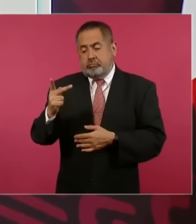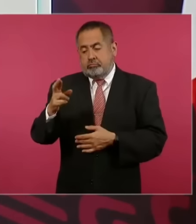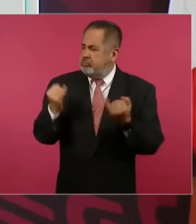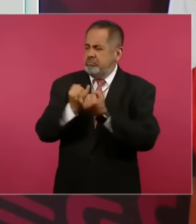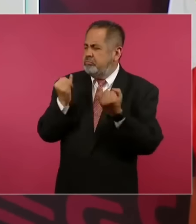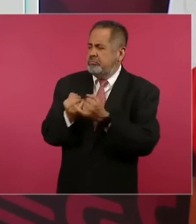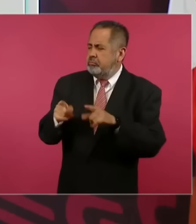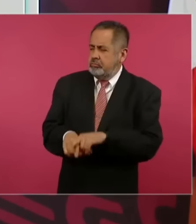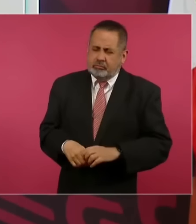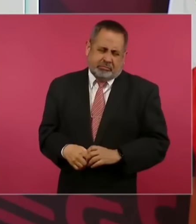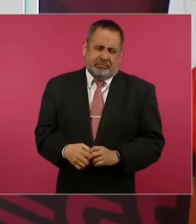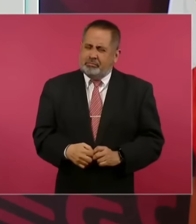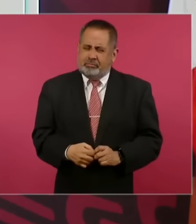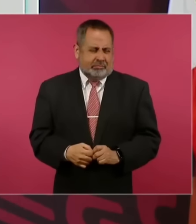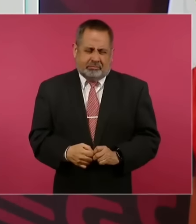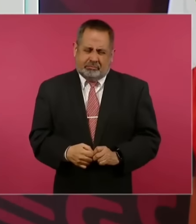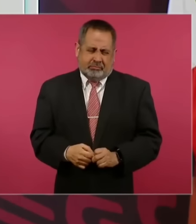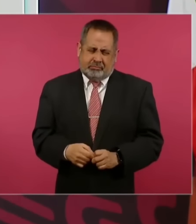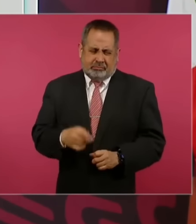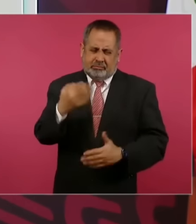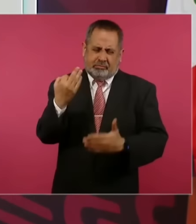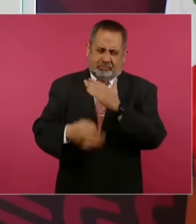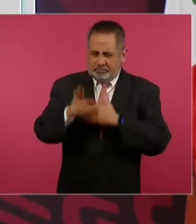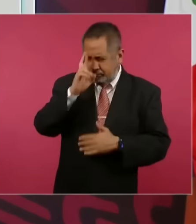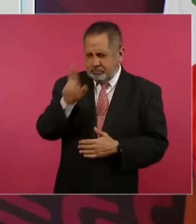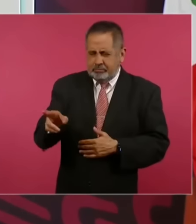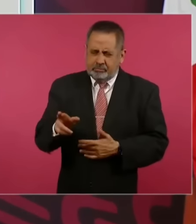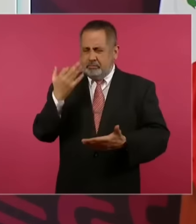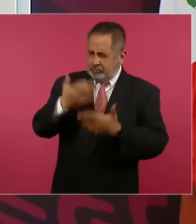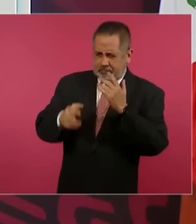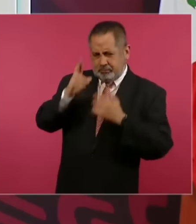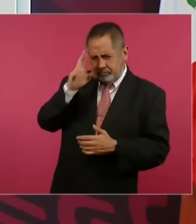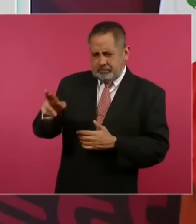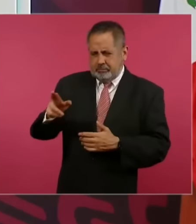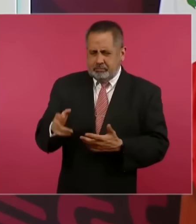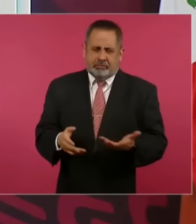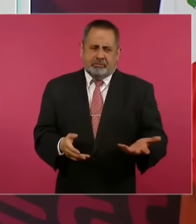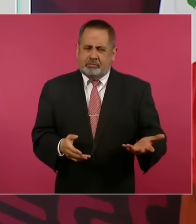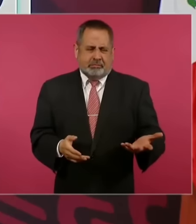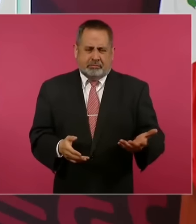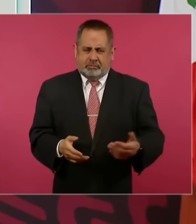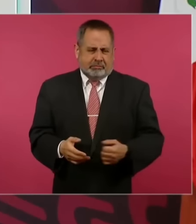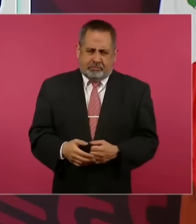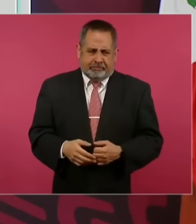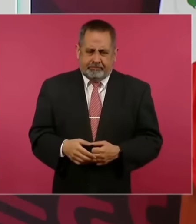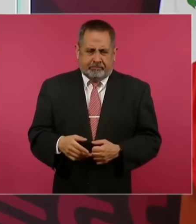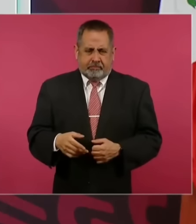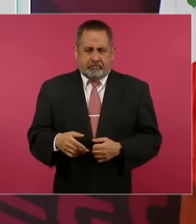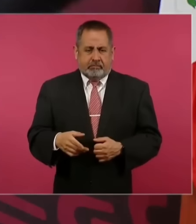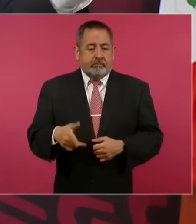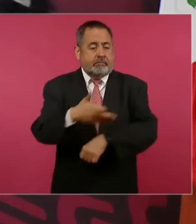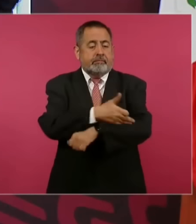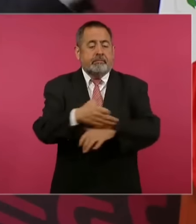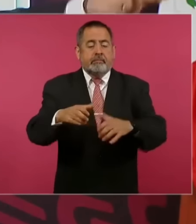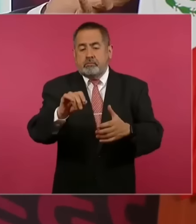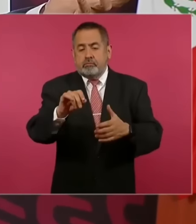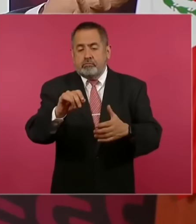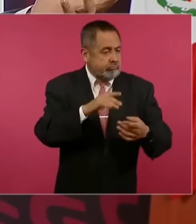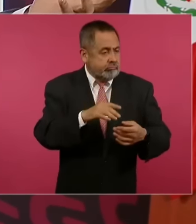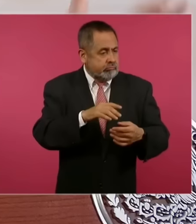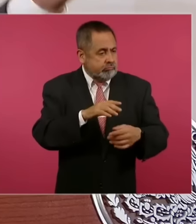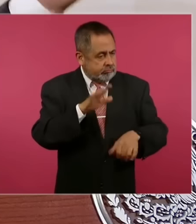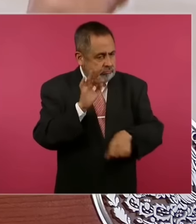insulto, sí, es un agravio, y nadie de la familia de don Julio sale,